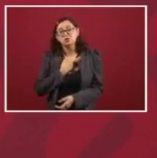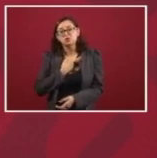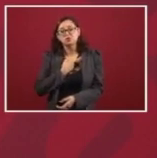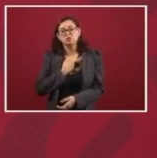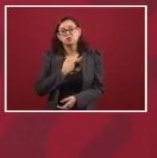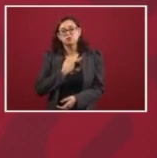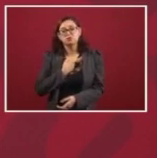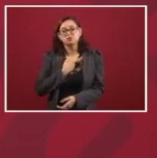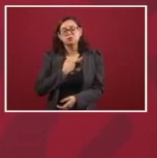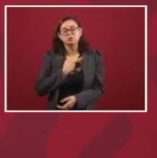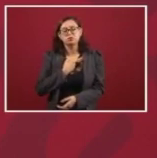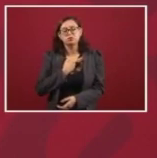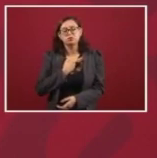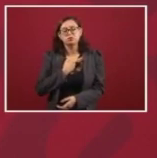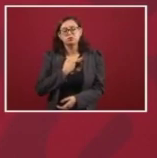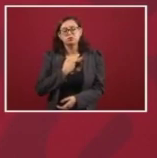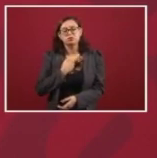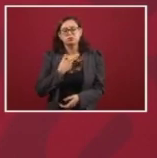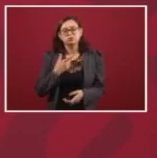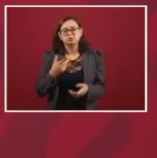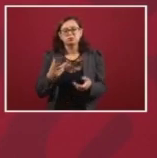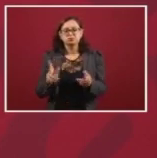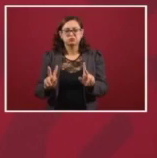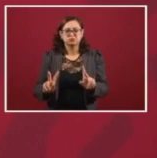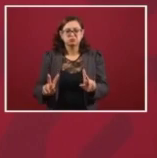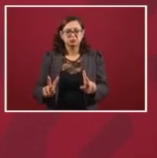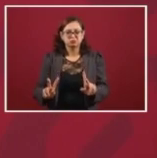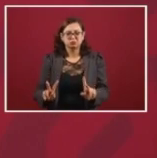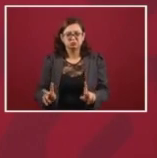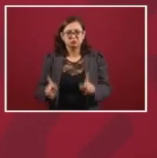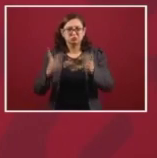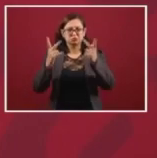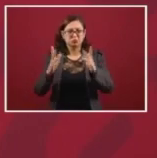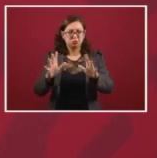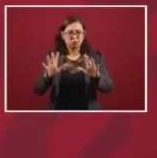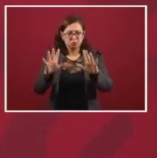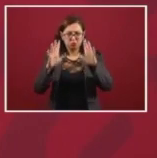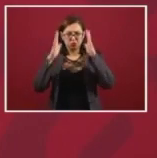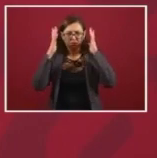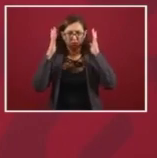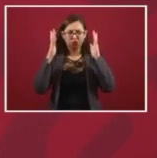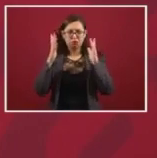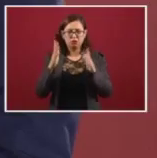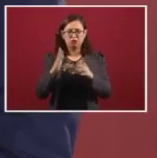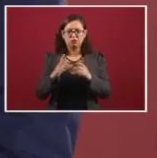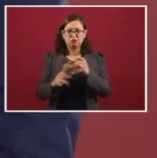No se puede, porque es un proceso de licitación, dar a conocer